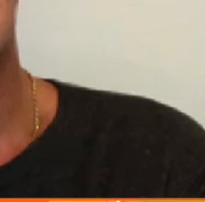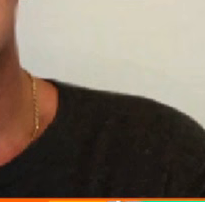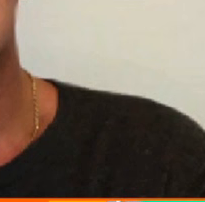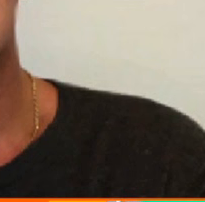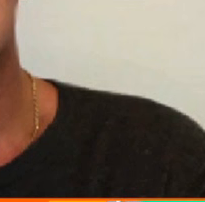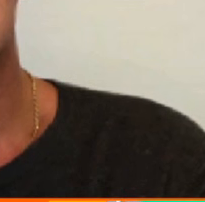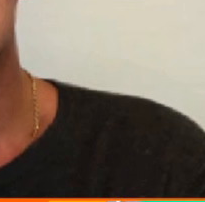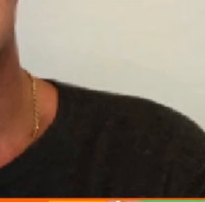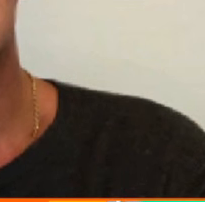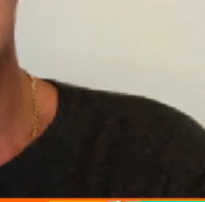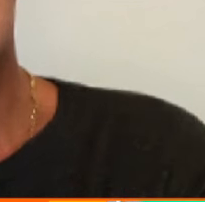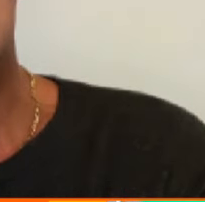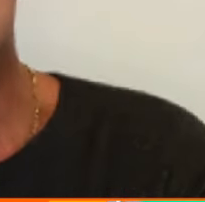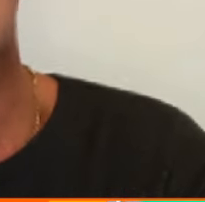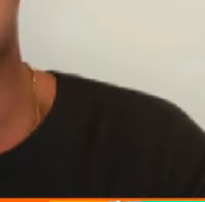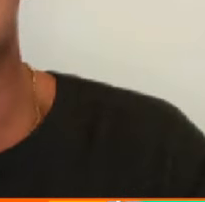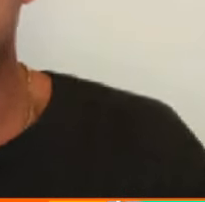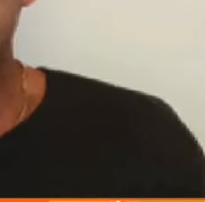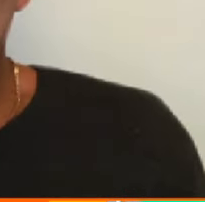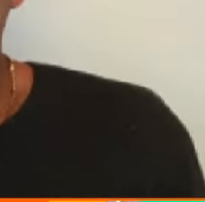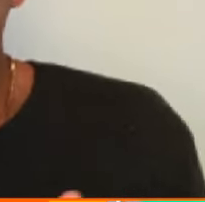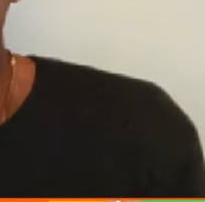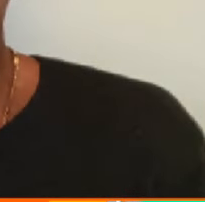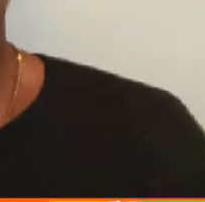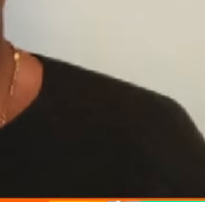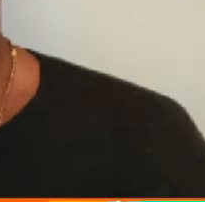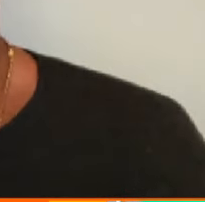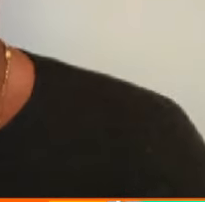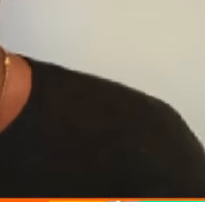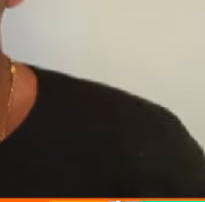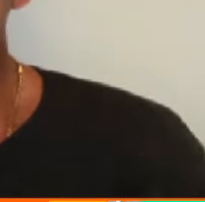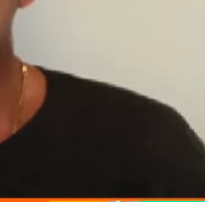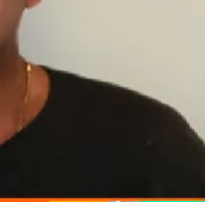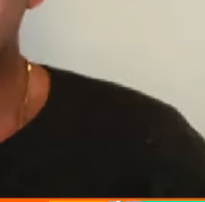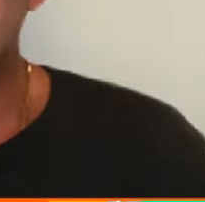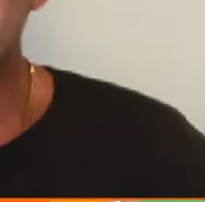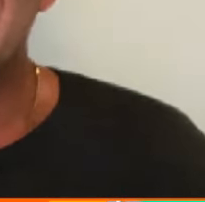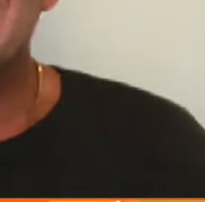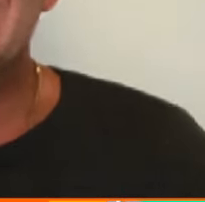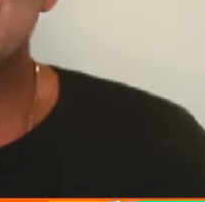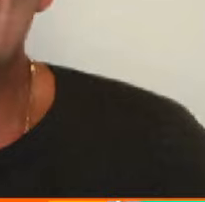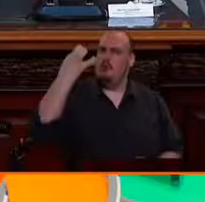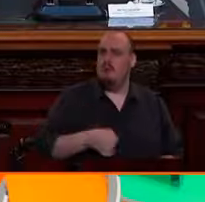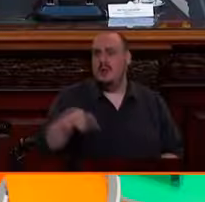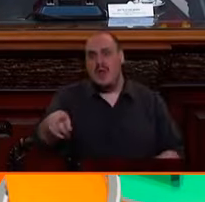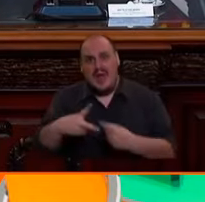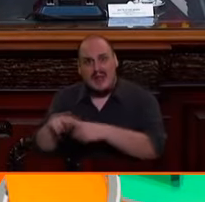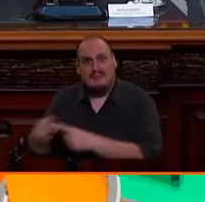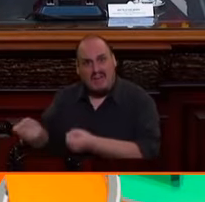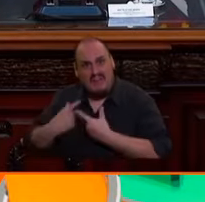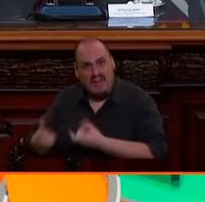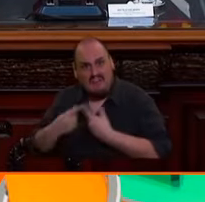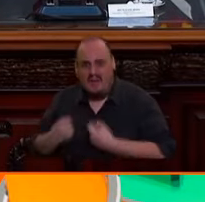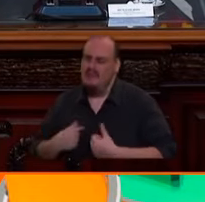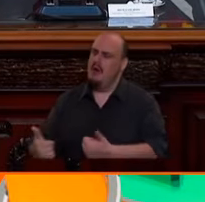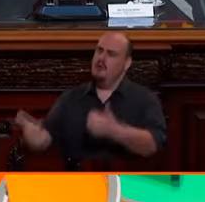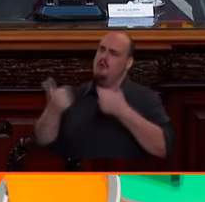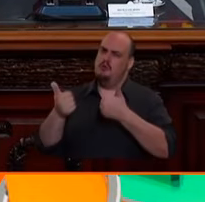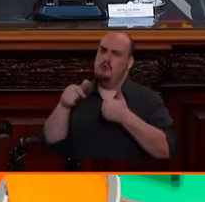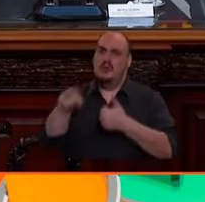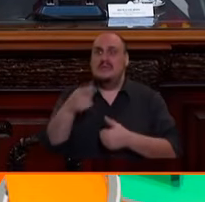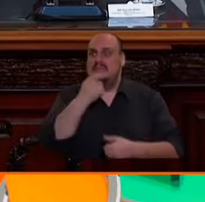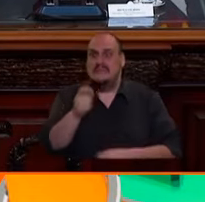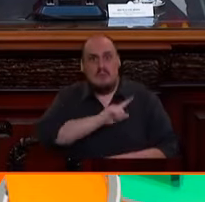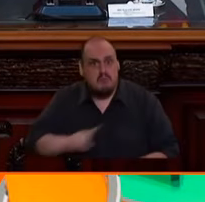¿no? Sí, sí, bueno, porque tenemos un movimiento sindical históricamente muy fuerte a nivel mundial, ¿no?